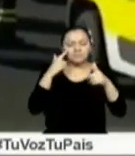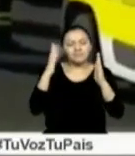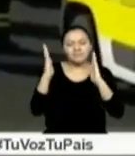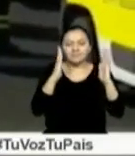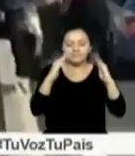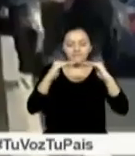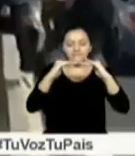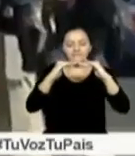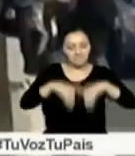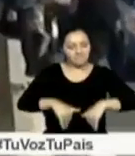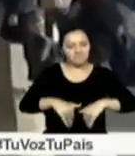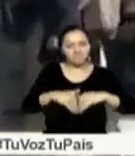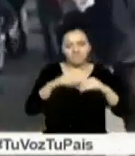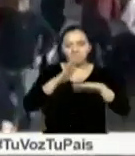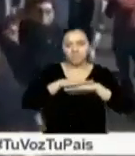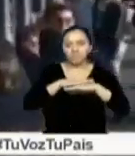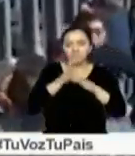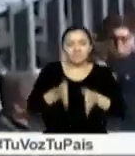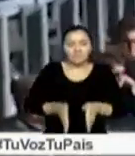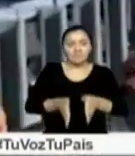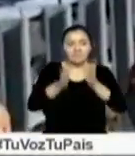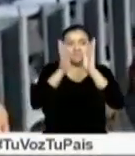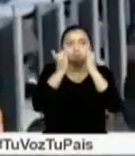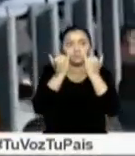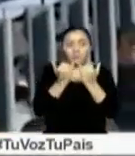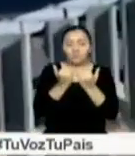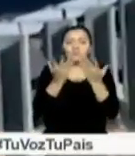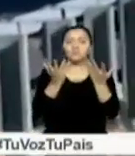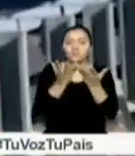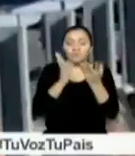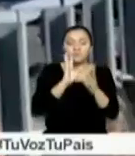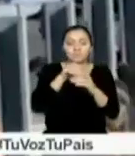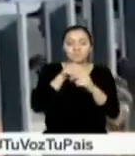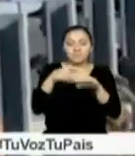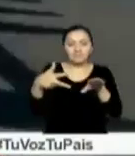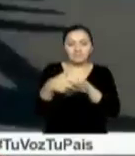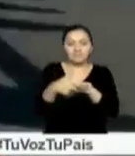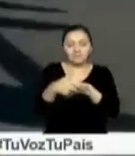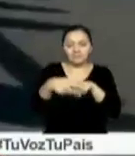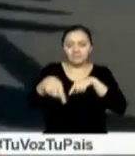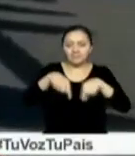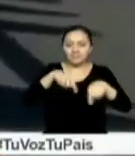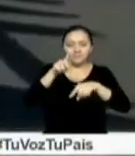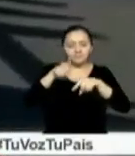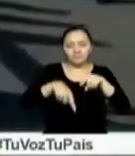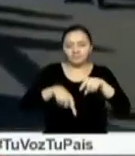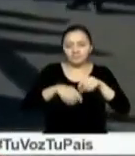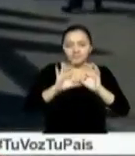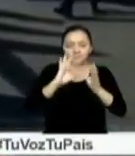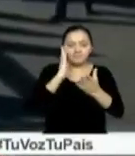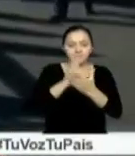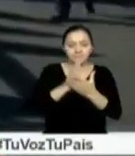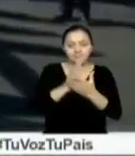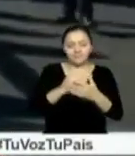sostenerlo que se vino abajo la carretera que recorre el litoral adriático está cortada al tráfico en ambas direcciones